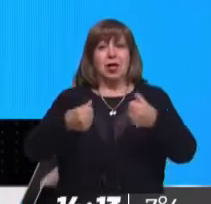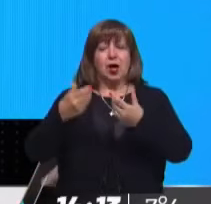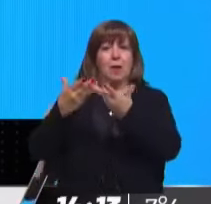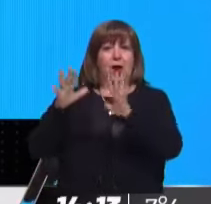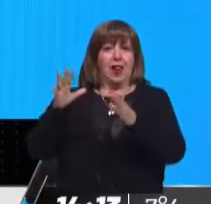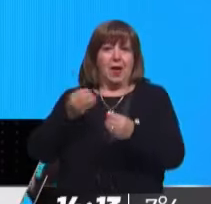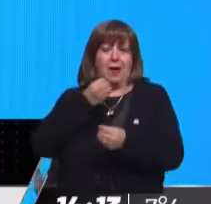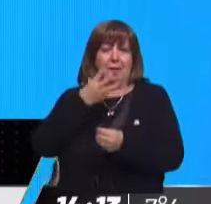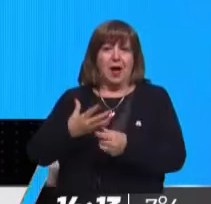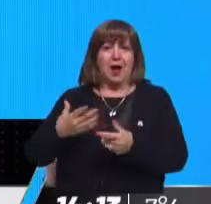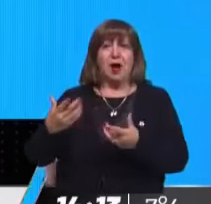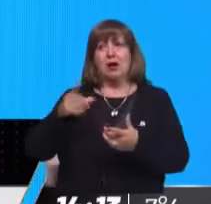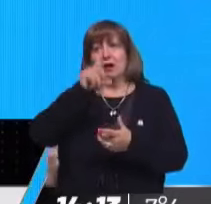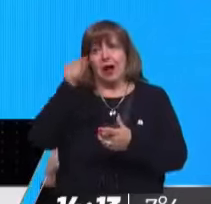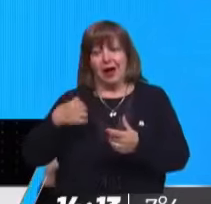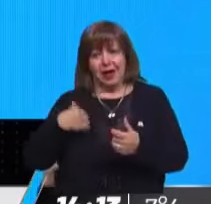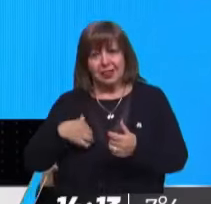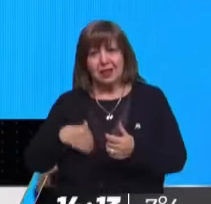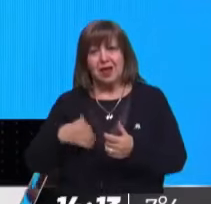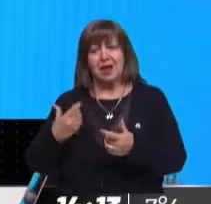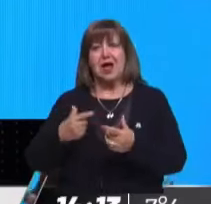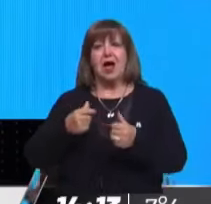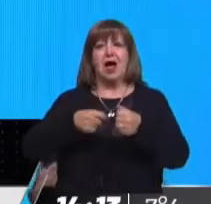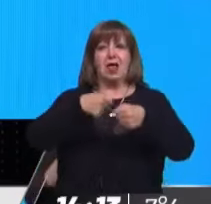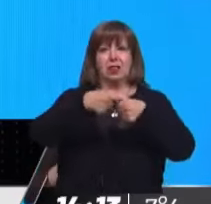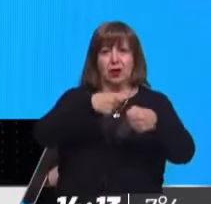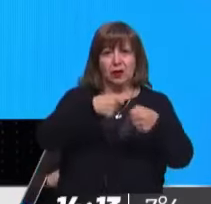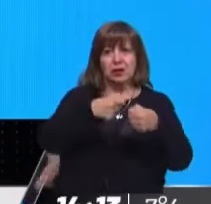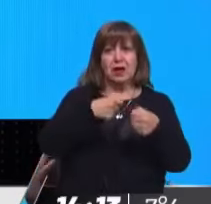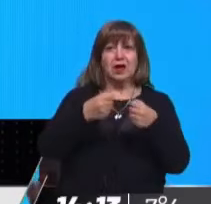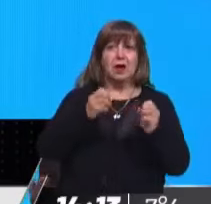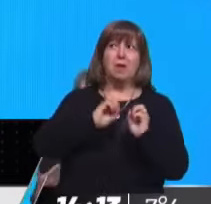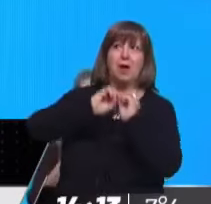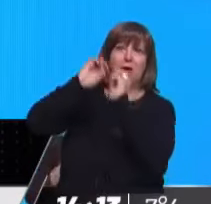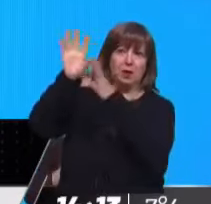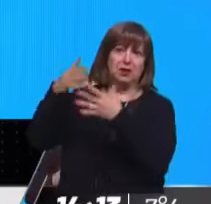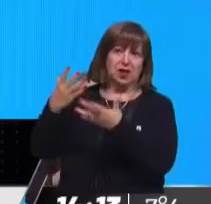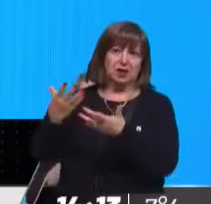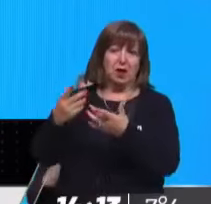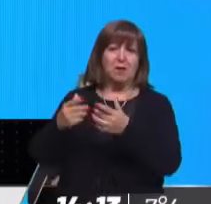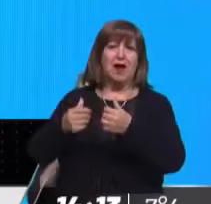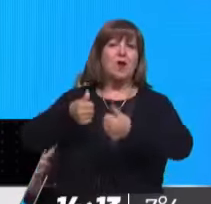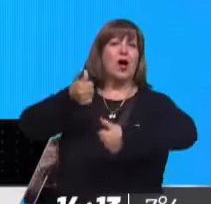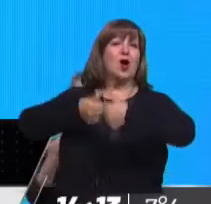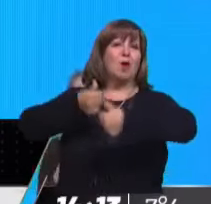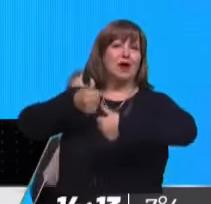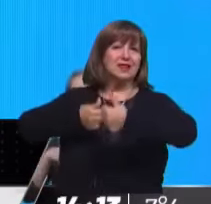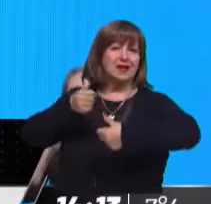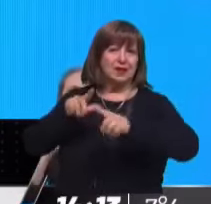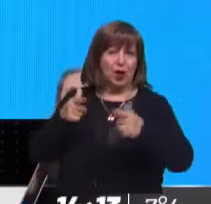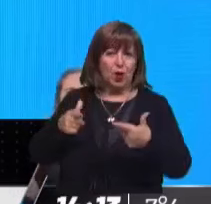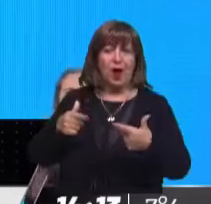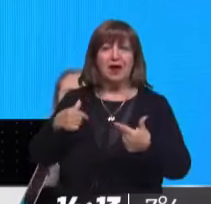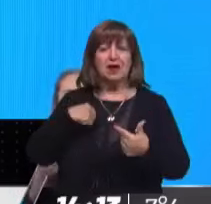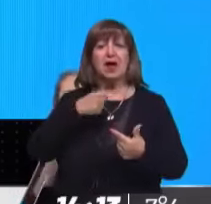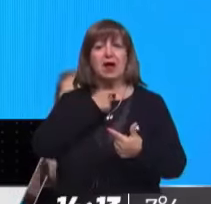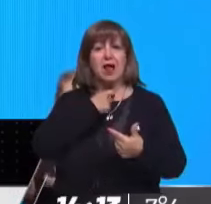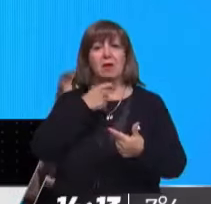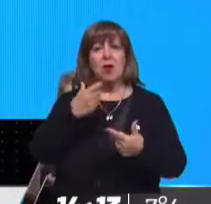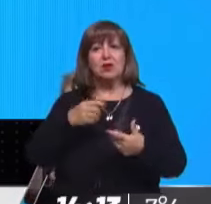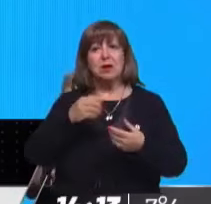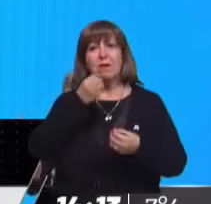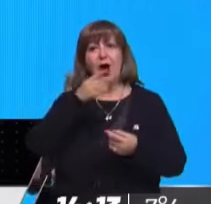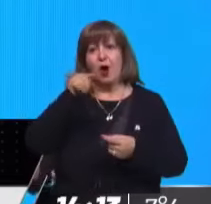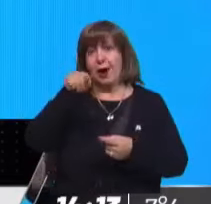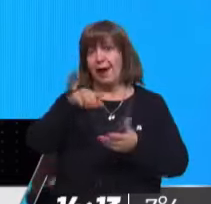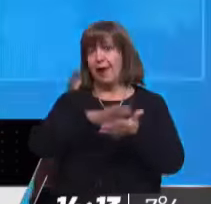la economía nacional. Me refiero a ciertas industrias que tienen esa protección, entonces no hay competencia y allí tenemos todo un problema que